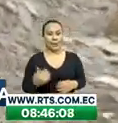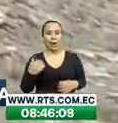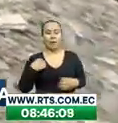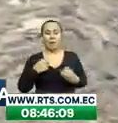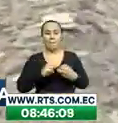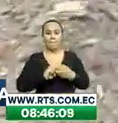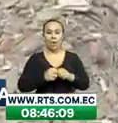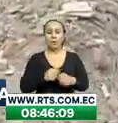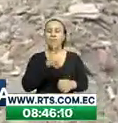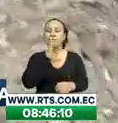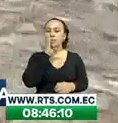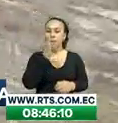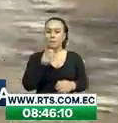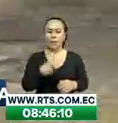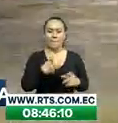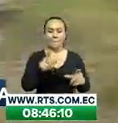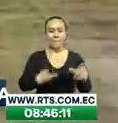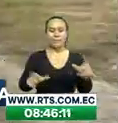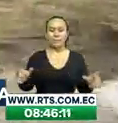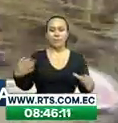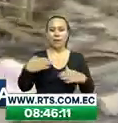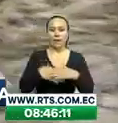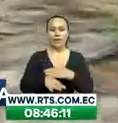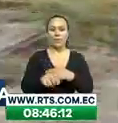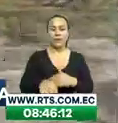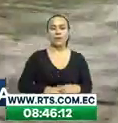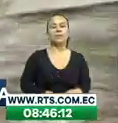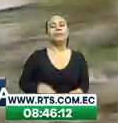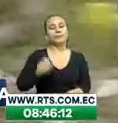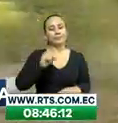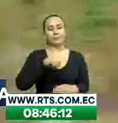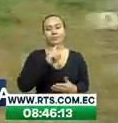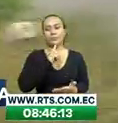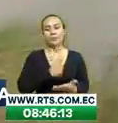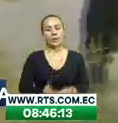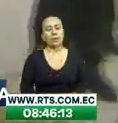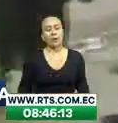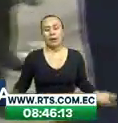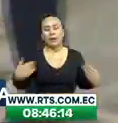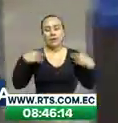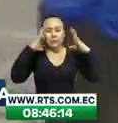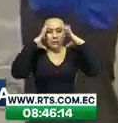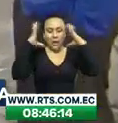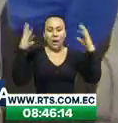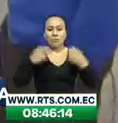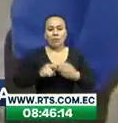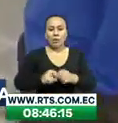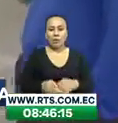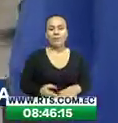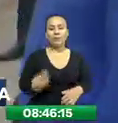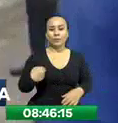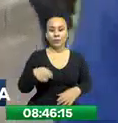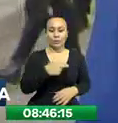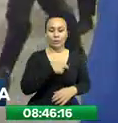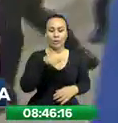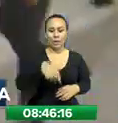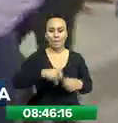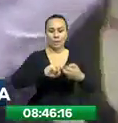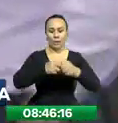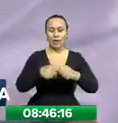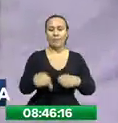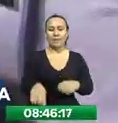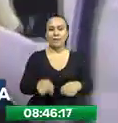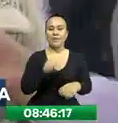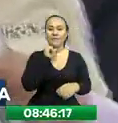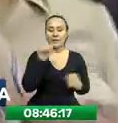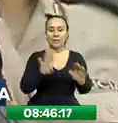constante ustedes con estos ciudadanos que ingresan a este terreno de la Armada? Indudablemente, nosotros tenemos el problema, primero que no está cercado el